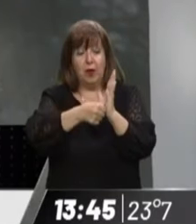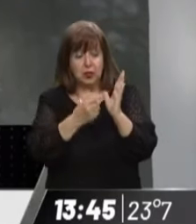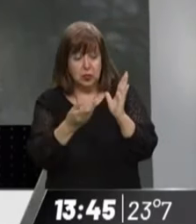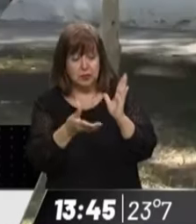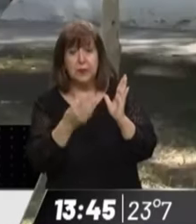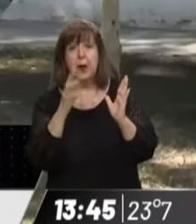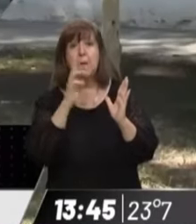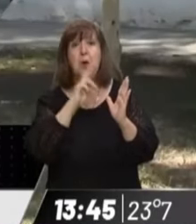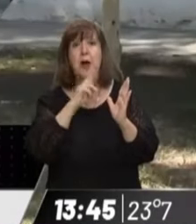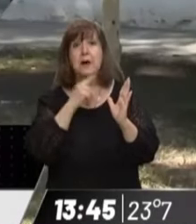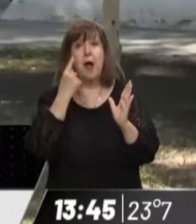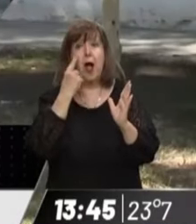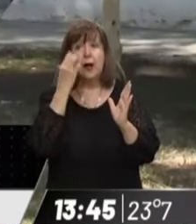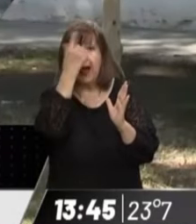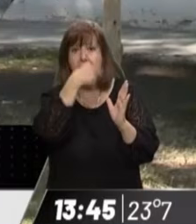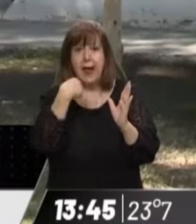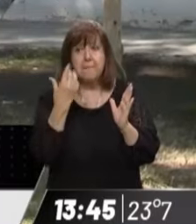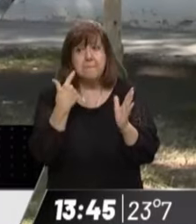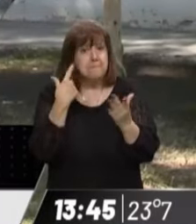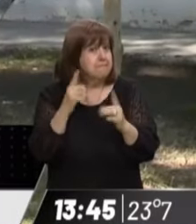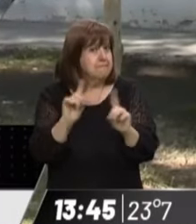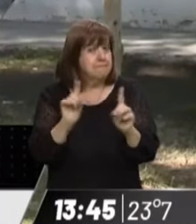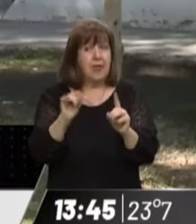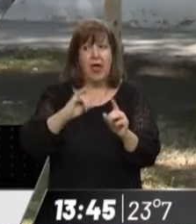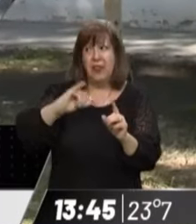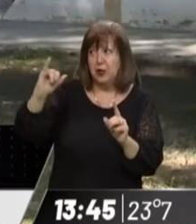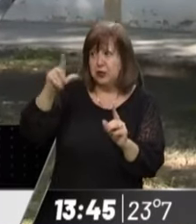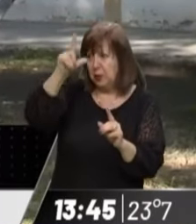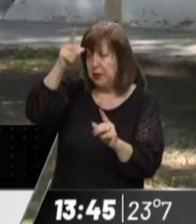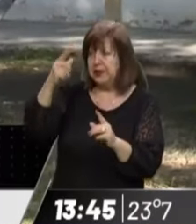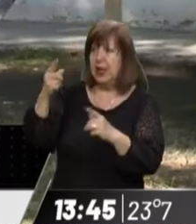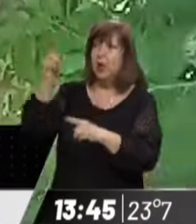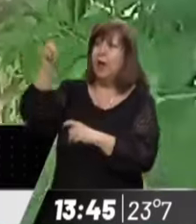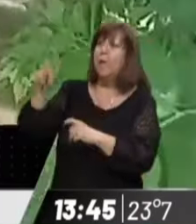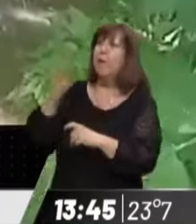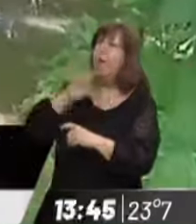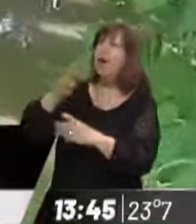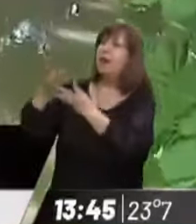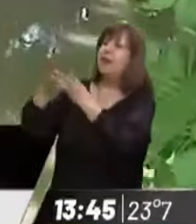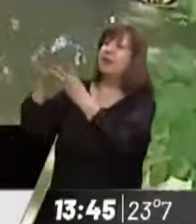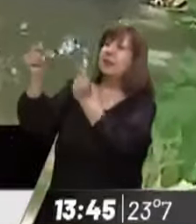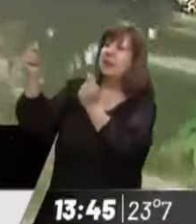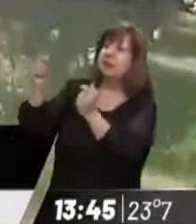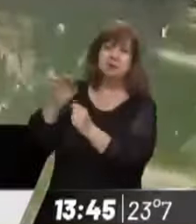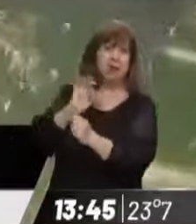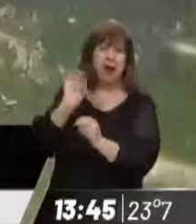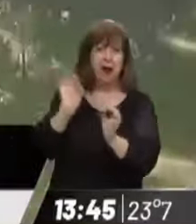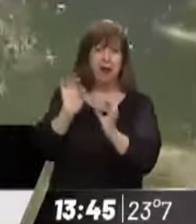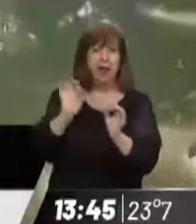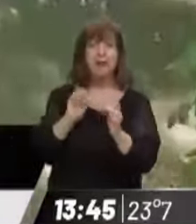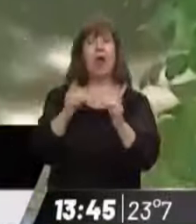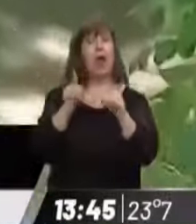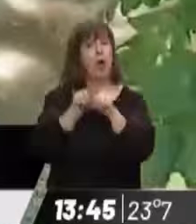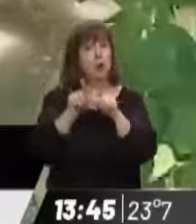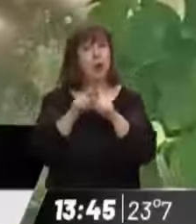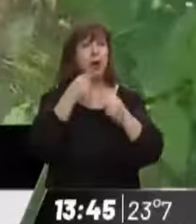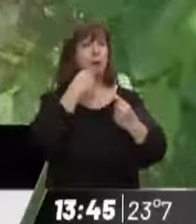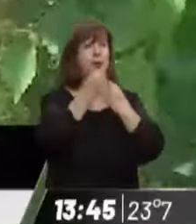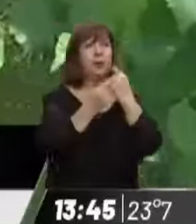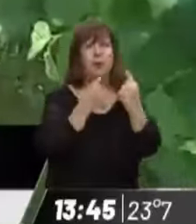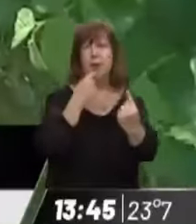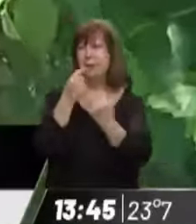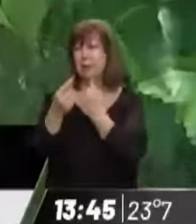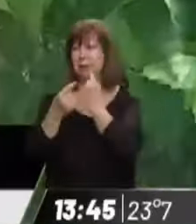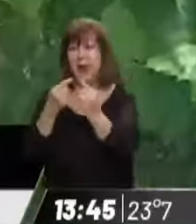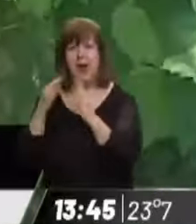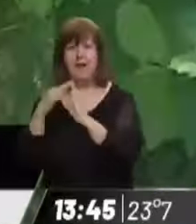y por eso no hay ningún tipo de denuncia donde quedamos, pero de alguna manera se está buscando, ¿verdad?, la colaboración de todos los vecinos. Hay una